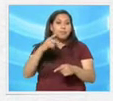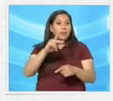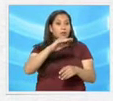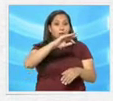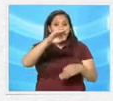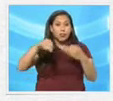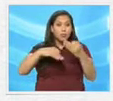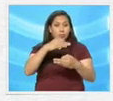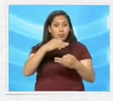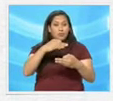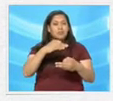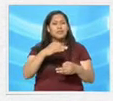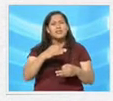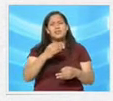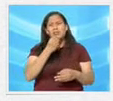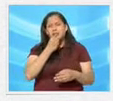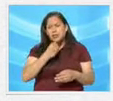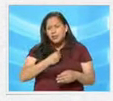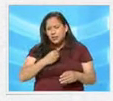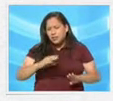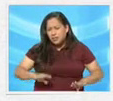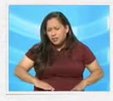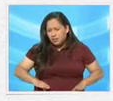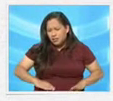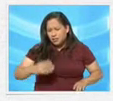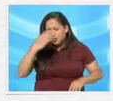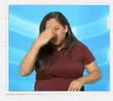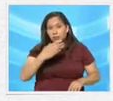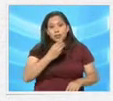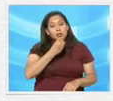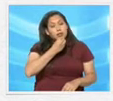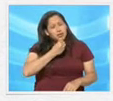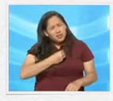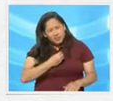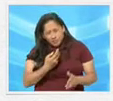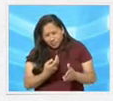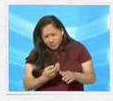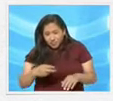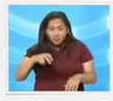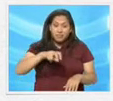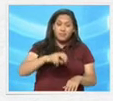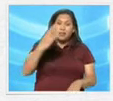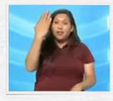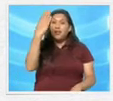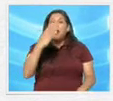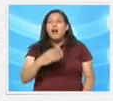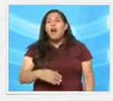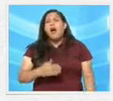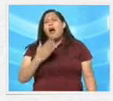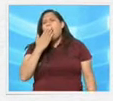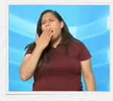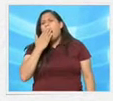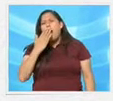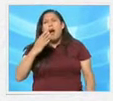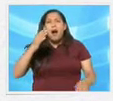de la personalidad. Hay quien se levanta temprano a fuerzas, se para frente al espejo a bostezar